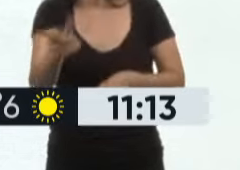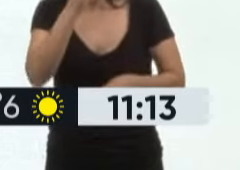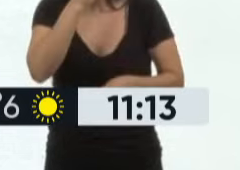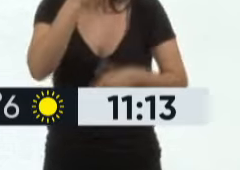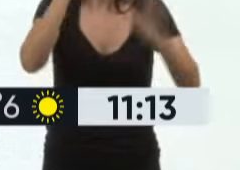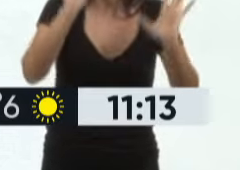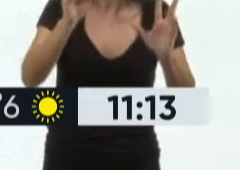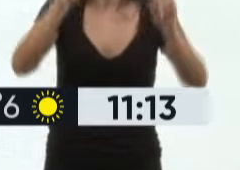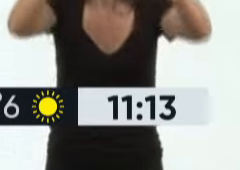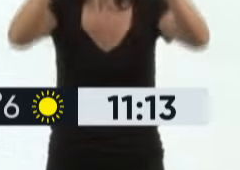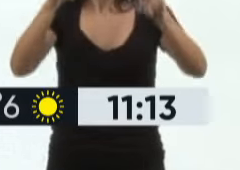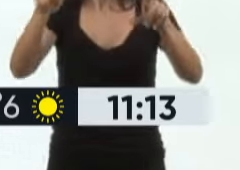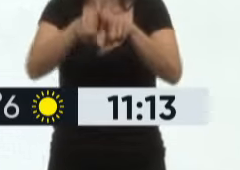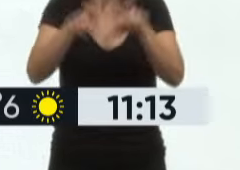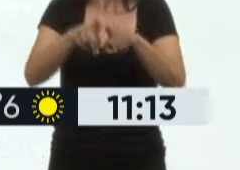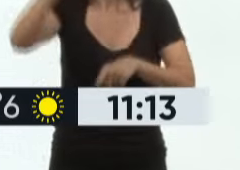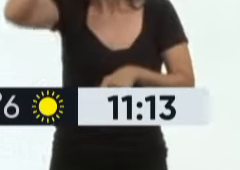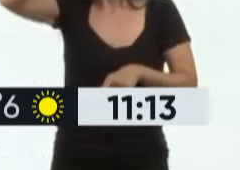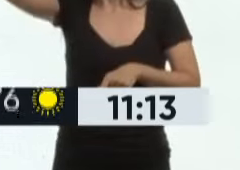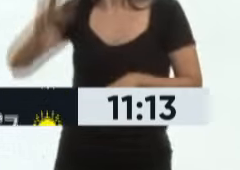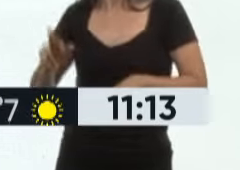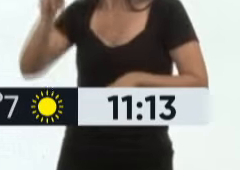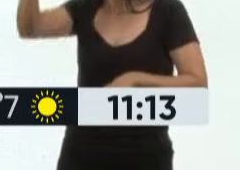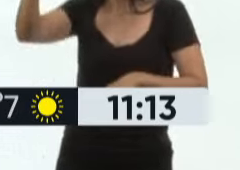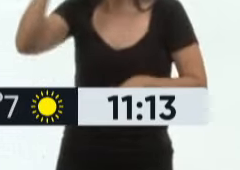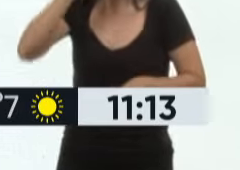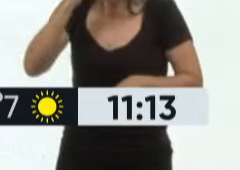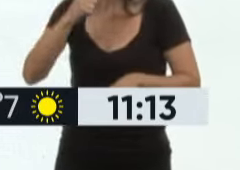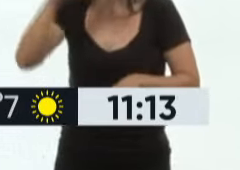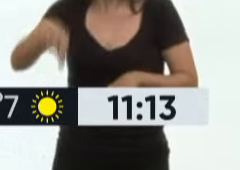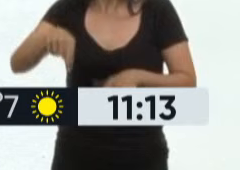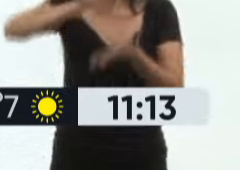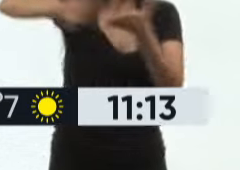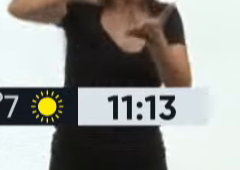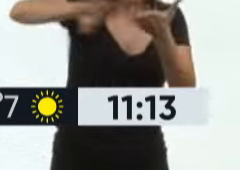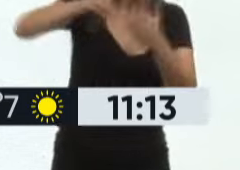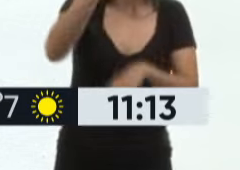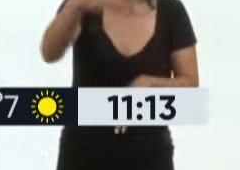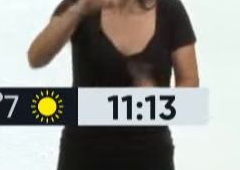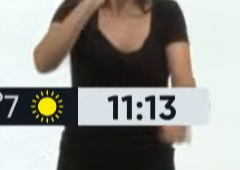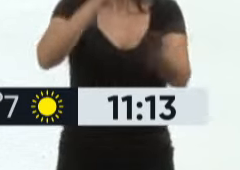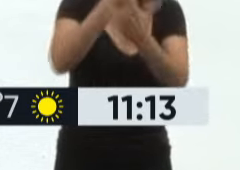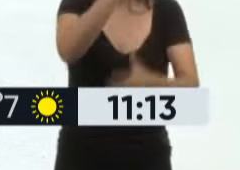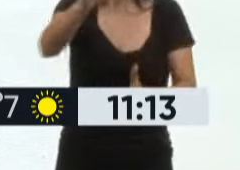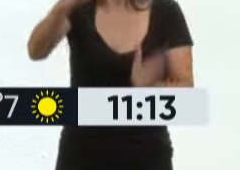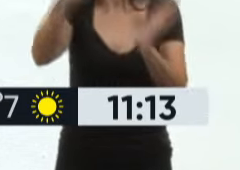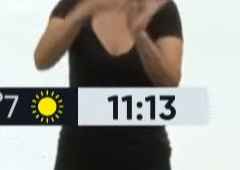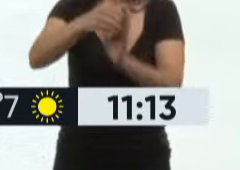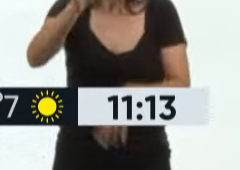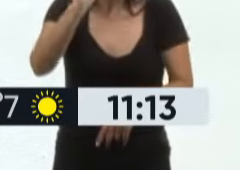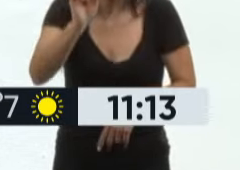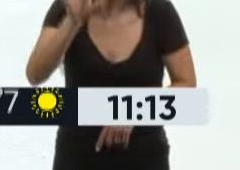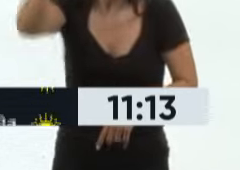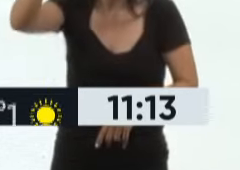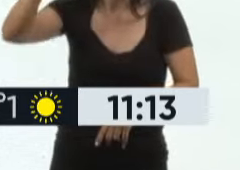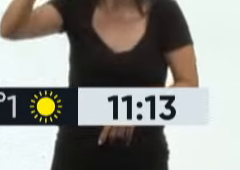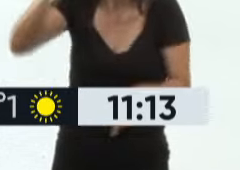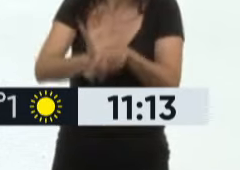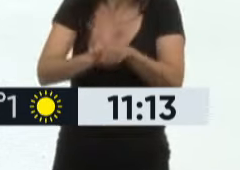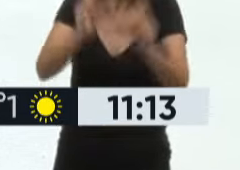pregunté que es la eh La Rioja precisamente que por ejemplo tiene una deuda ahora un default que tiene que pagar de 40 millones de dólares se va a complicar su situación financiera